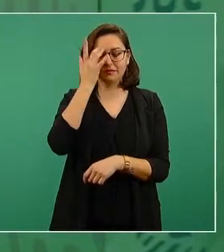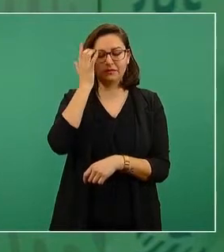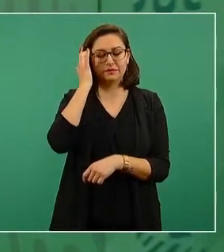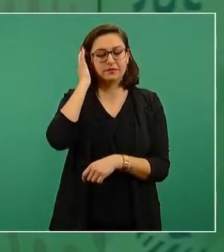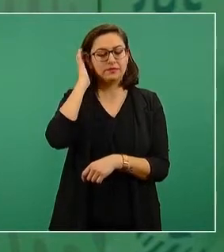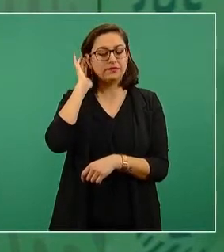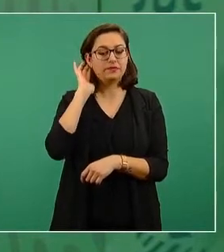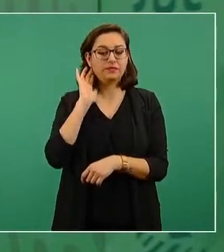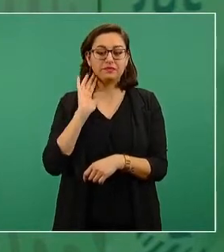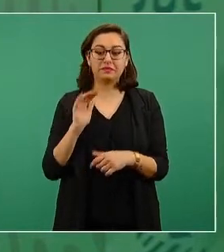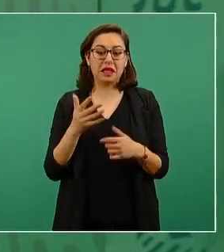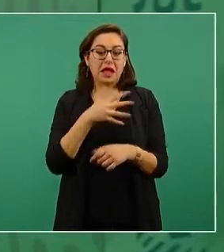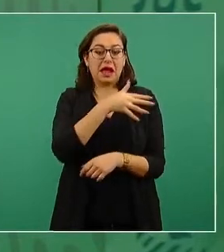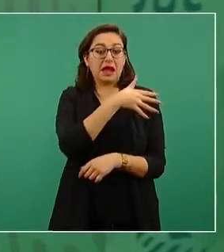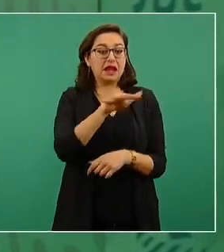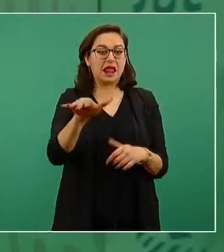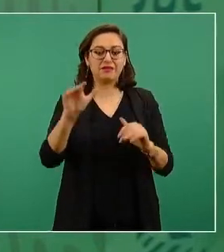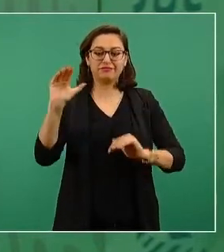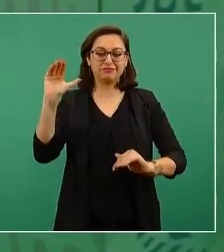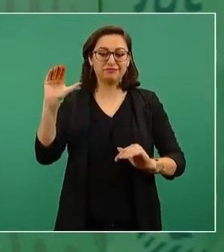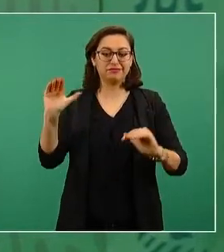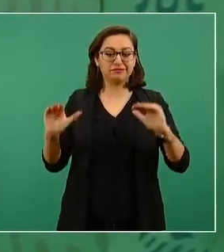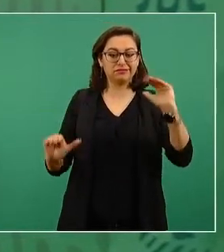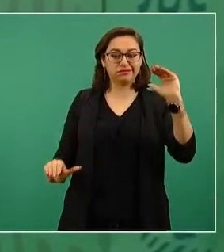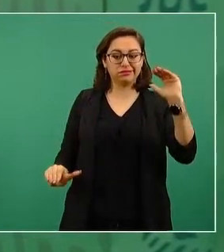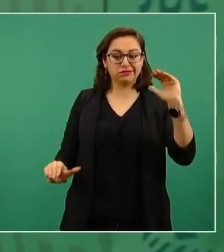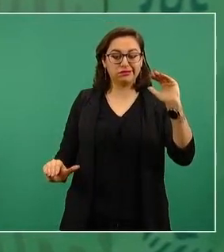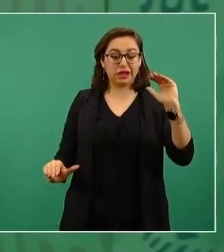en lo general.